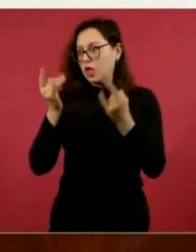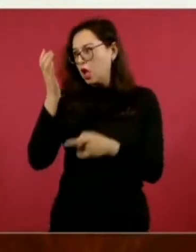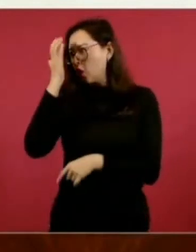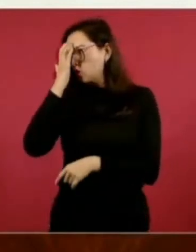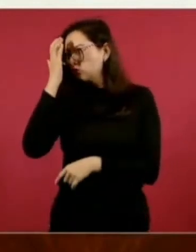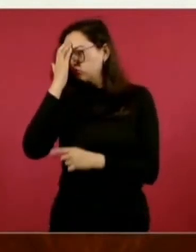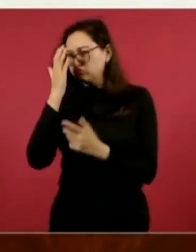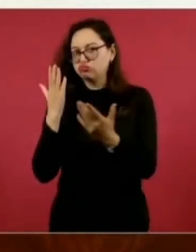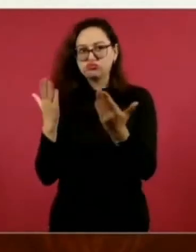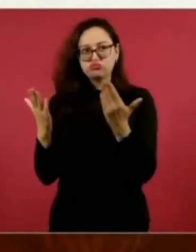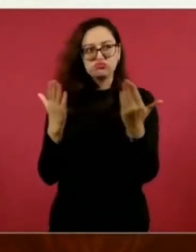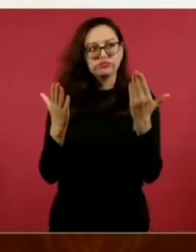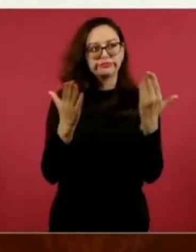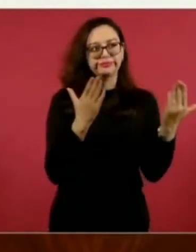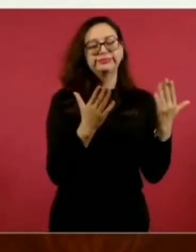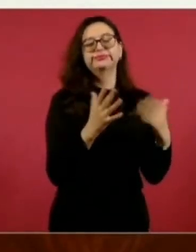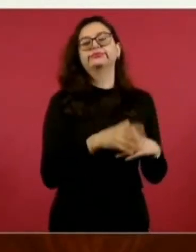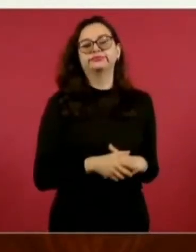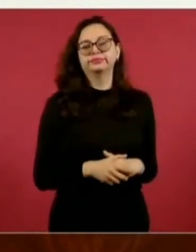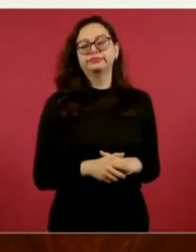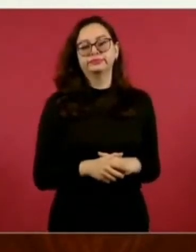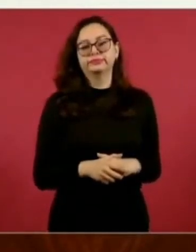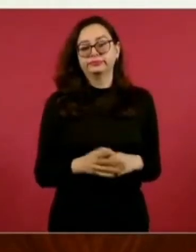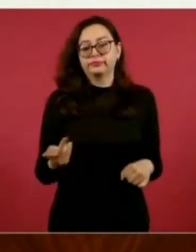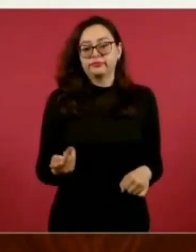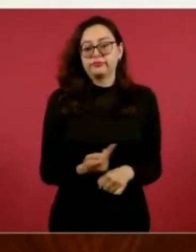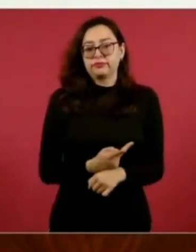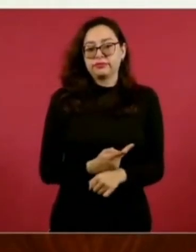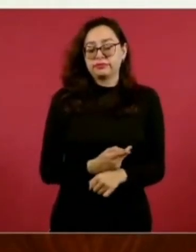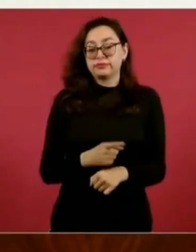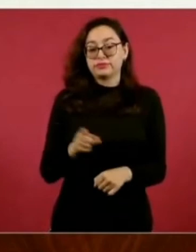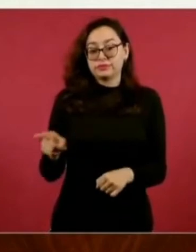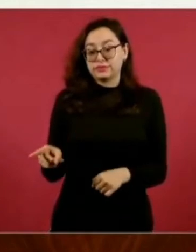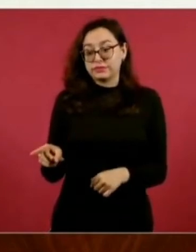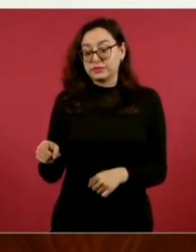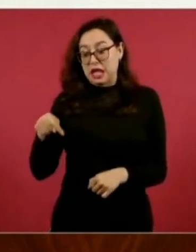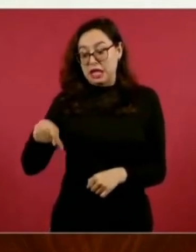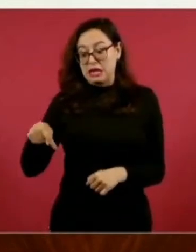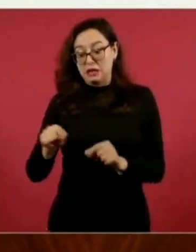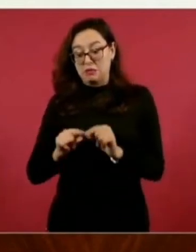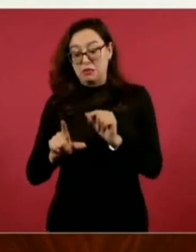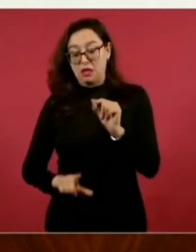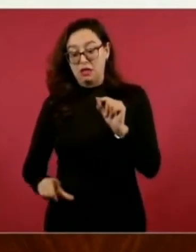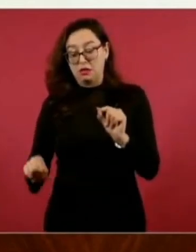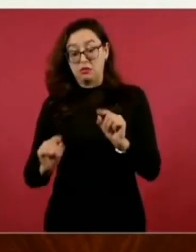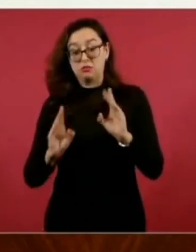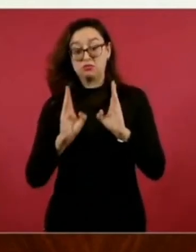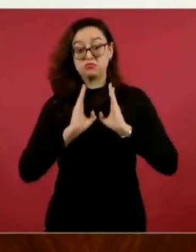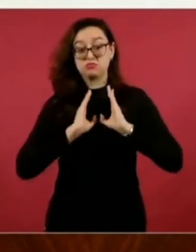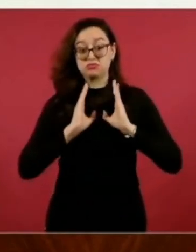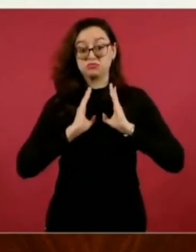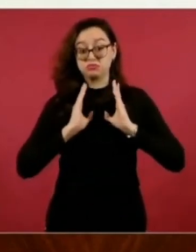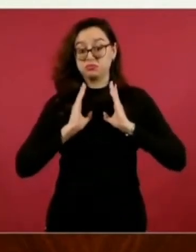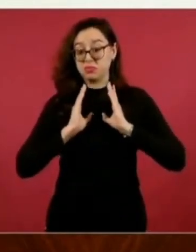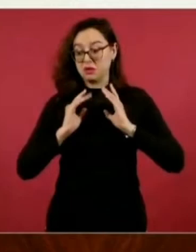en el caso de México, nuestro ejército viene del